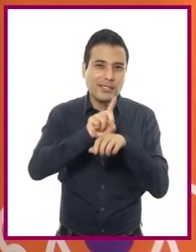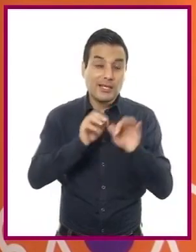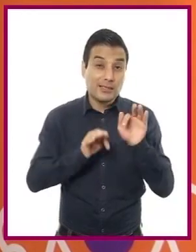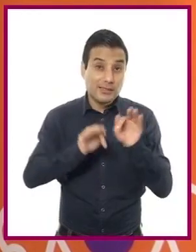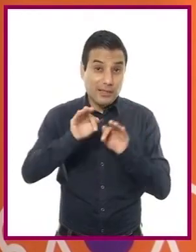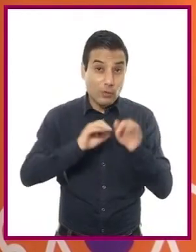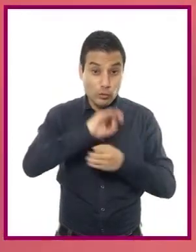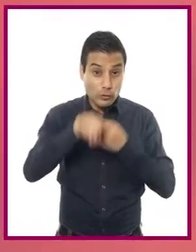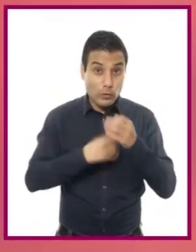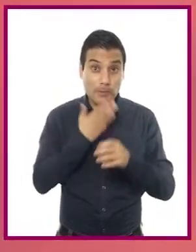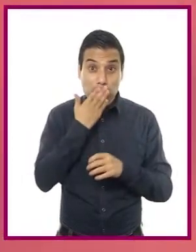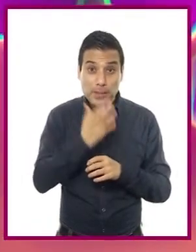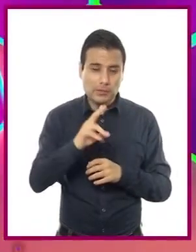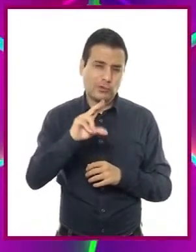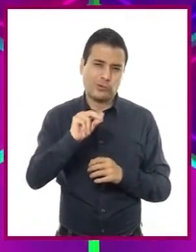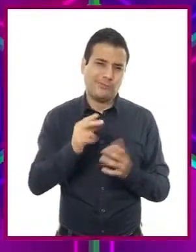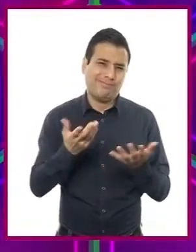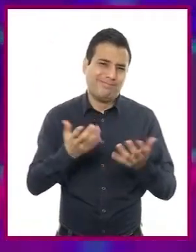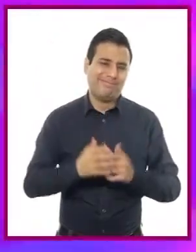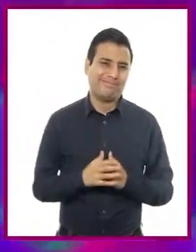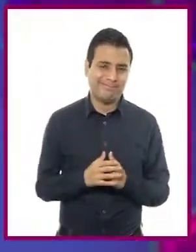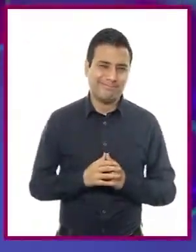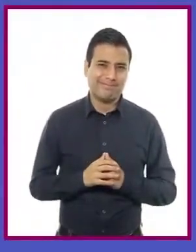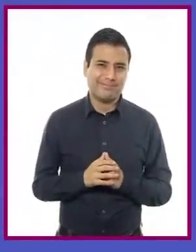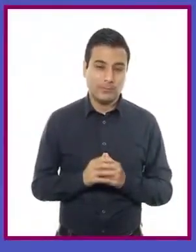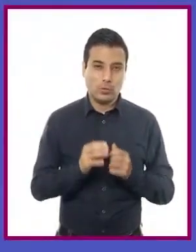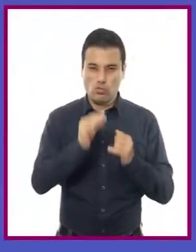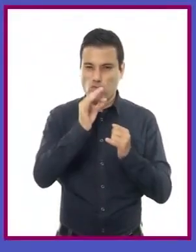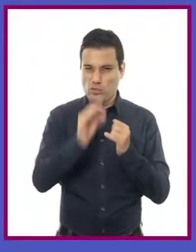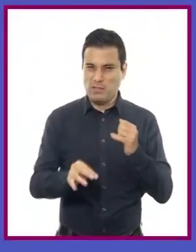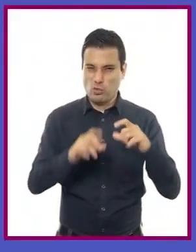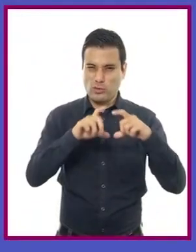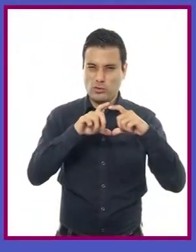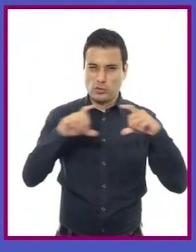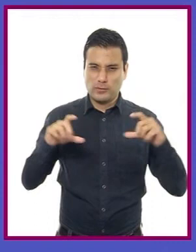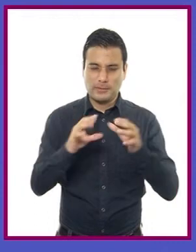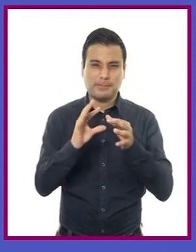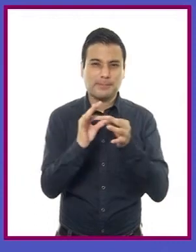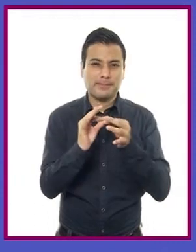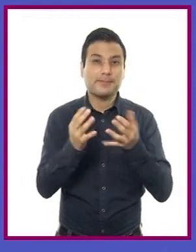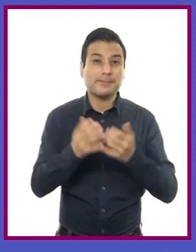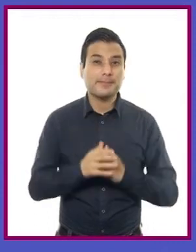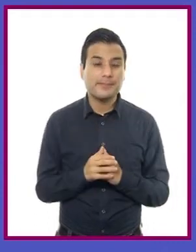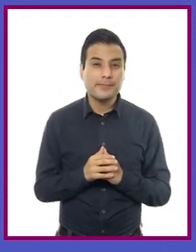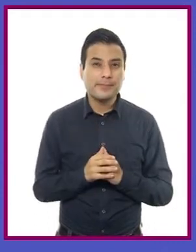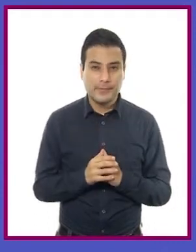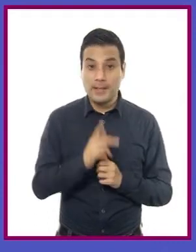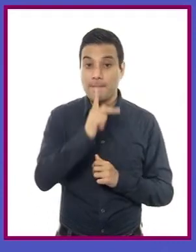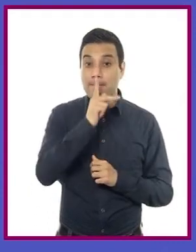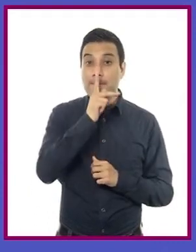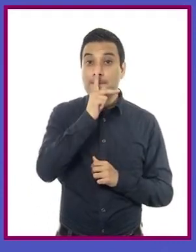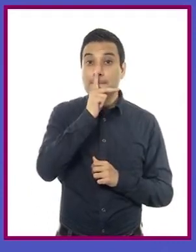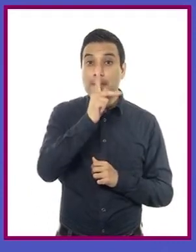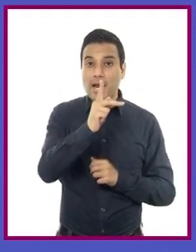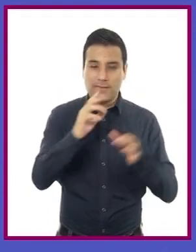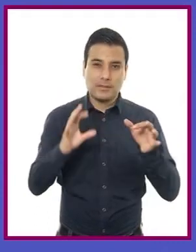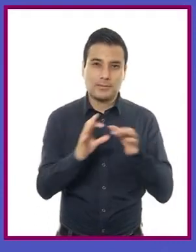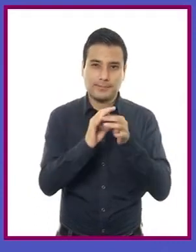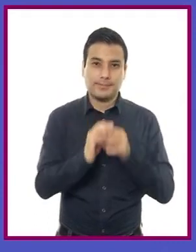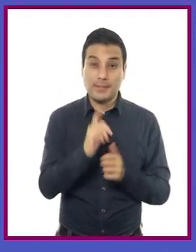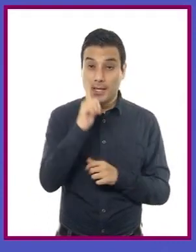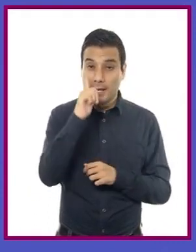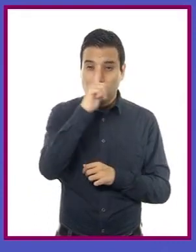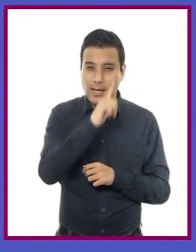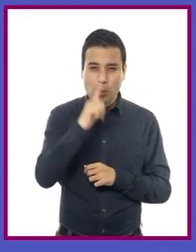ser miel sobre hojuelas. La última estrofa se refiere a la unión de las palabras, un mismo